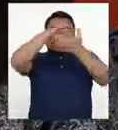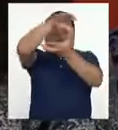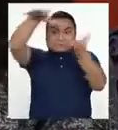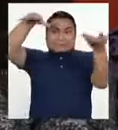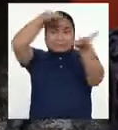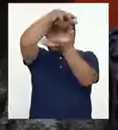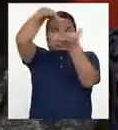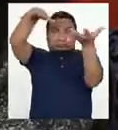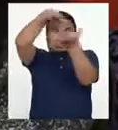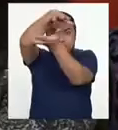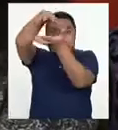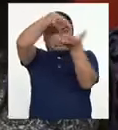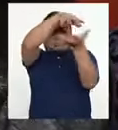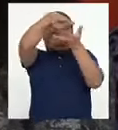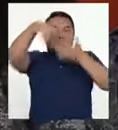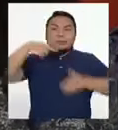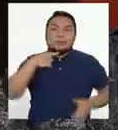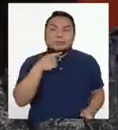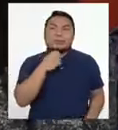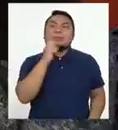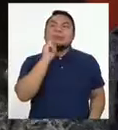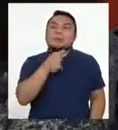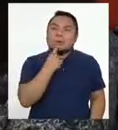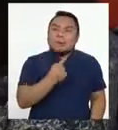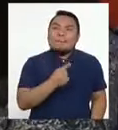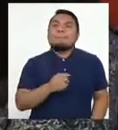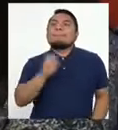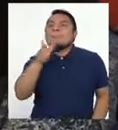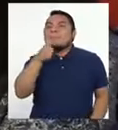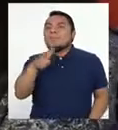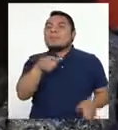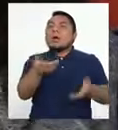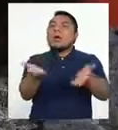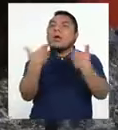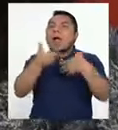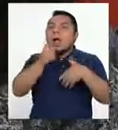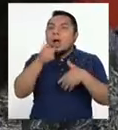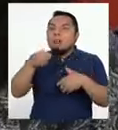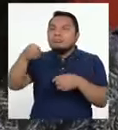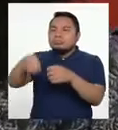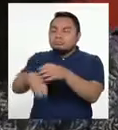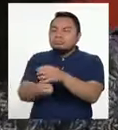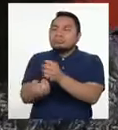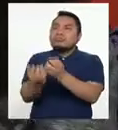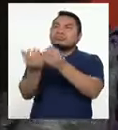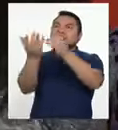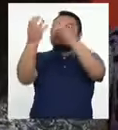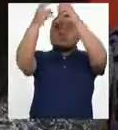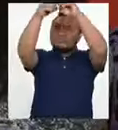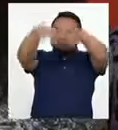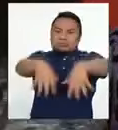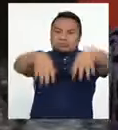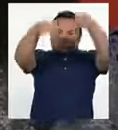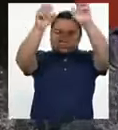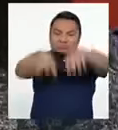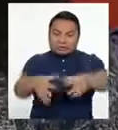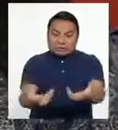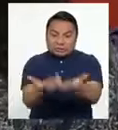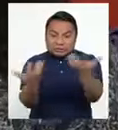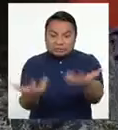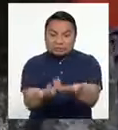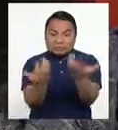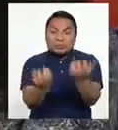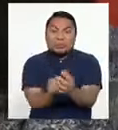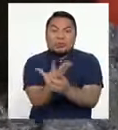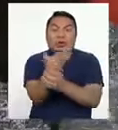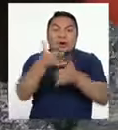la nube dio agua al prado. El prado le creció mucha hierba. La cabra se